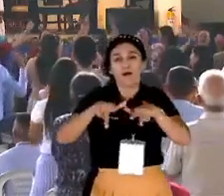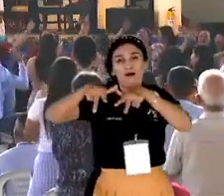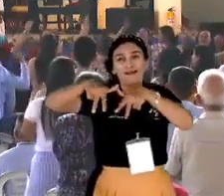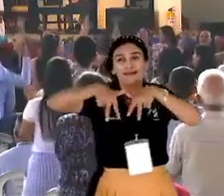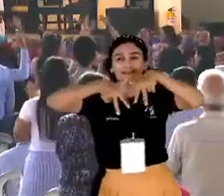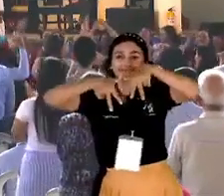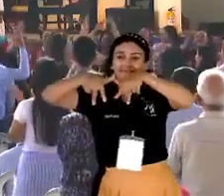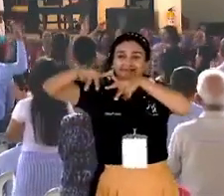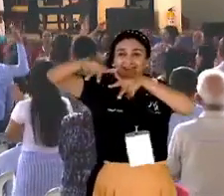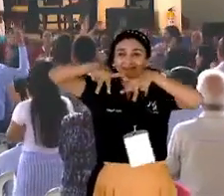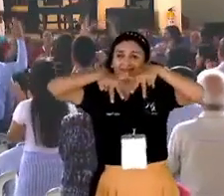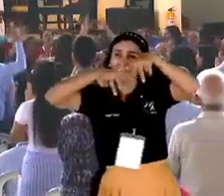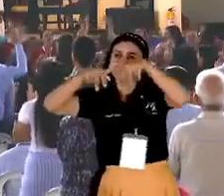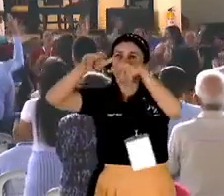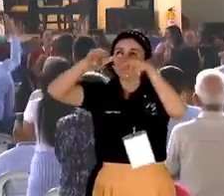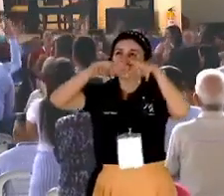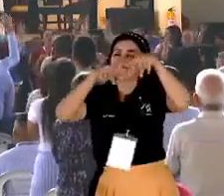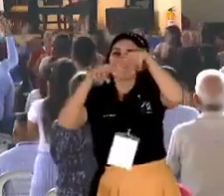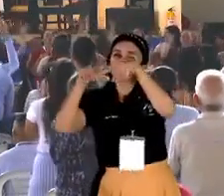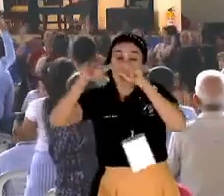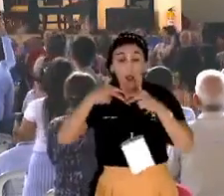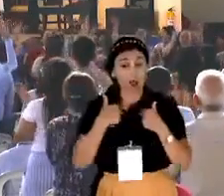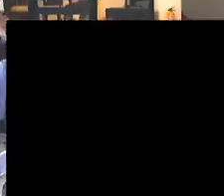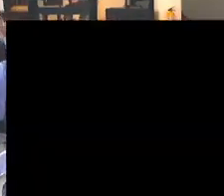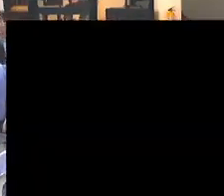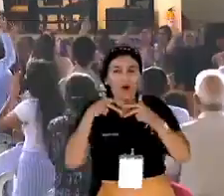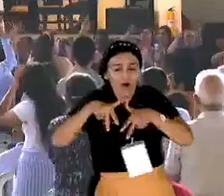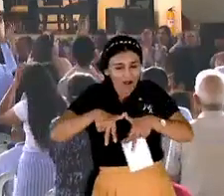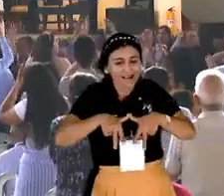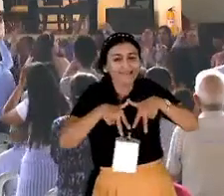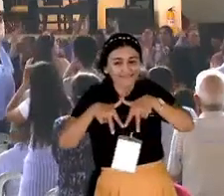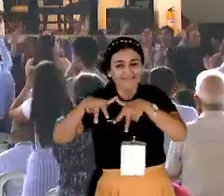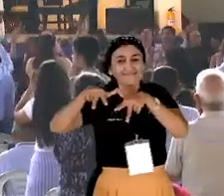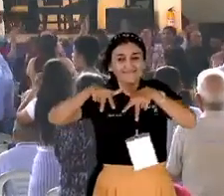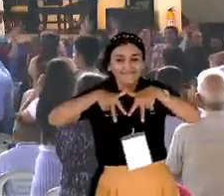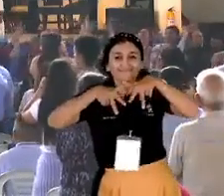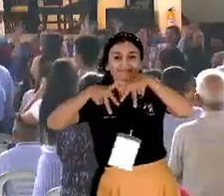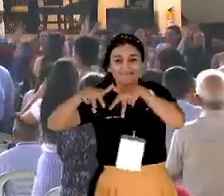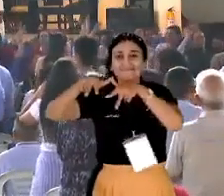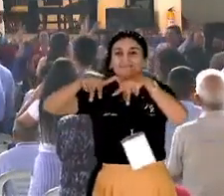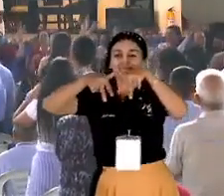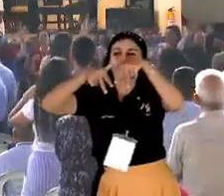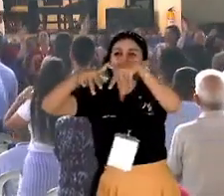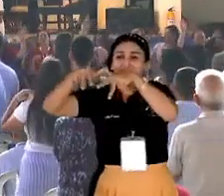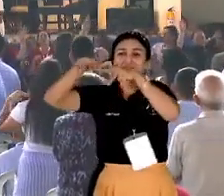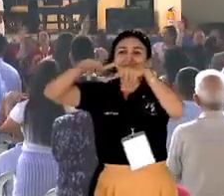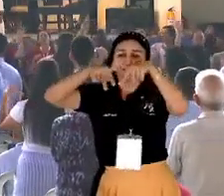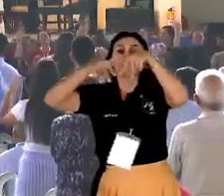Con él me voy, con él, con él me voy.